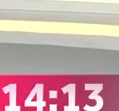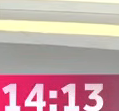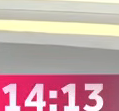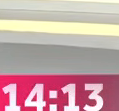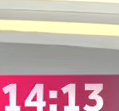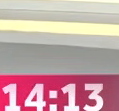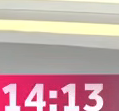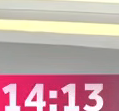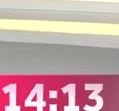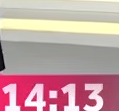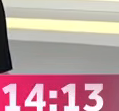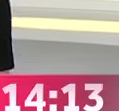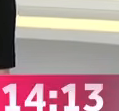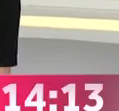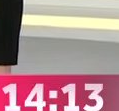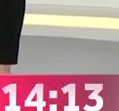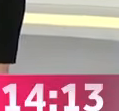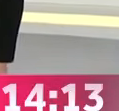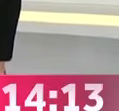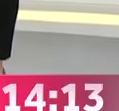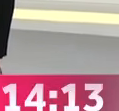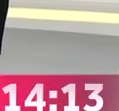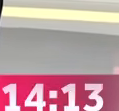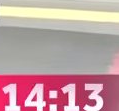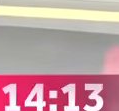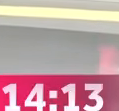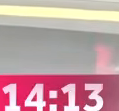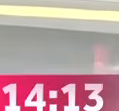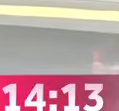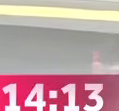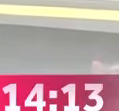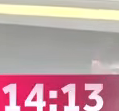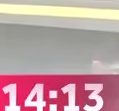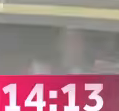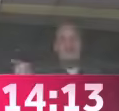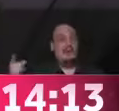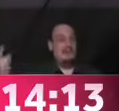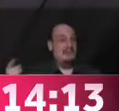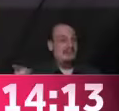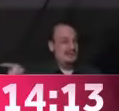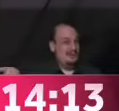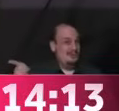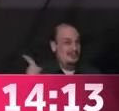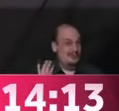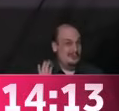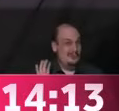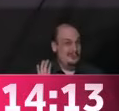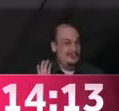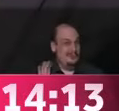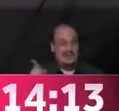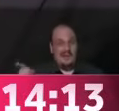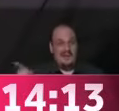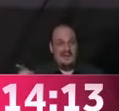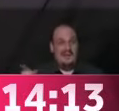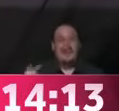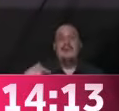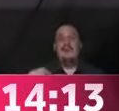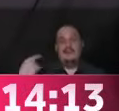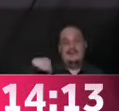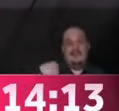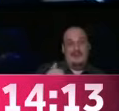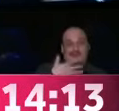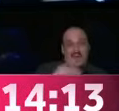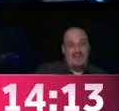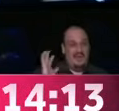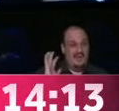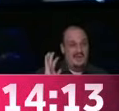¿Cómo estás? Aquí están los dos contendientes, ¿no? Javier Milei, Sergio Massa, que este domingo se van a enfrentar en las elecciones. Vamos a estar